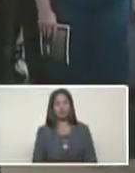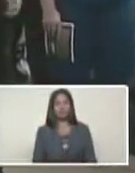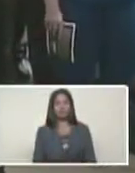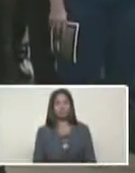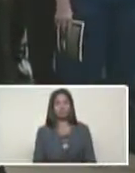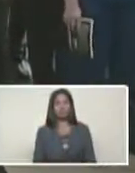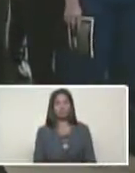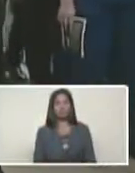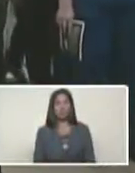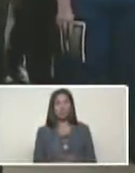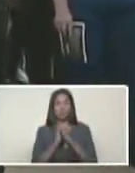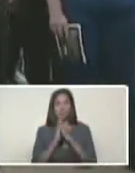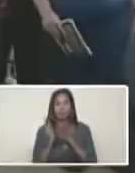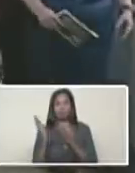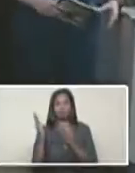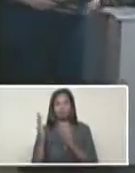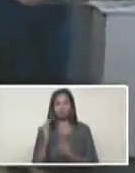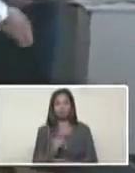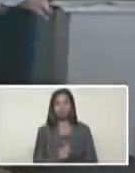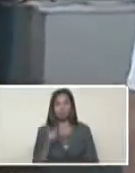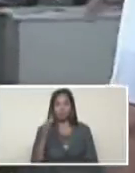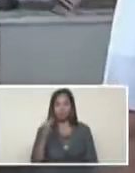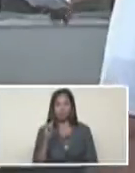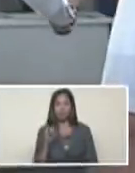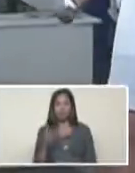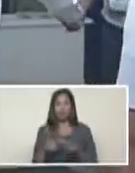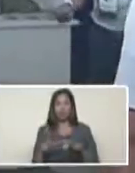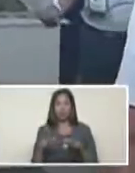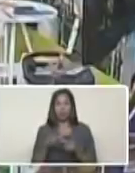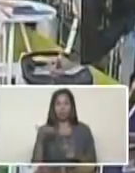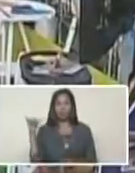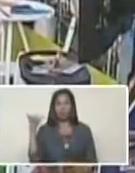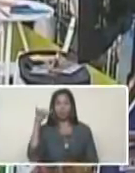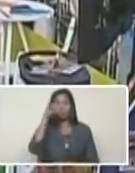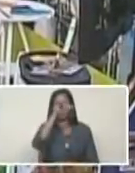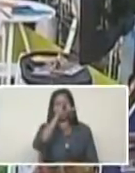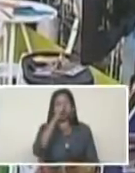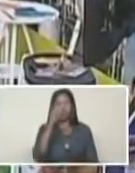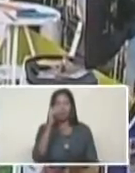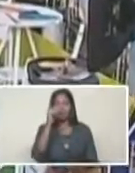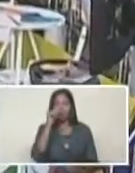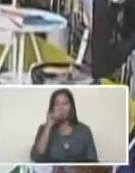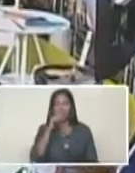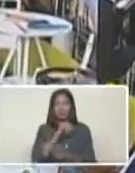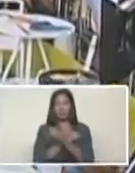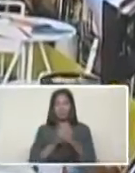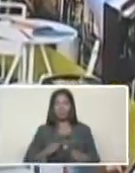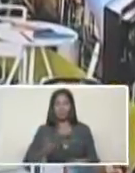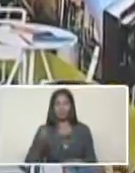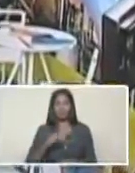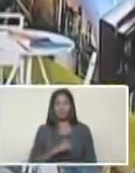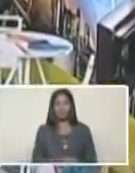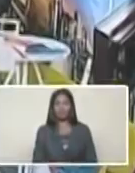favor. Aquí está mi comandante en jefe, el stand de la Aviación Militar Bolivariana.